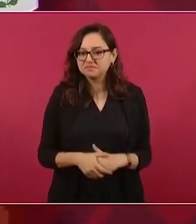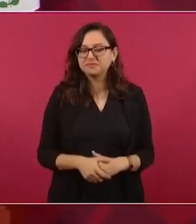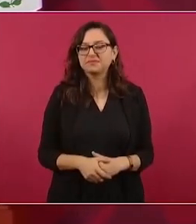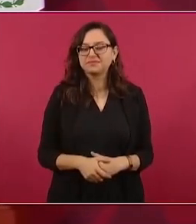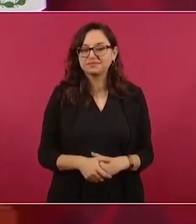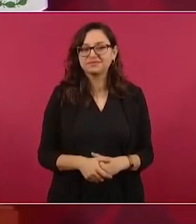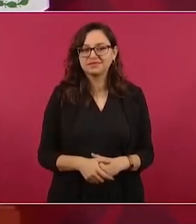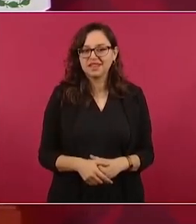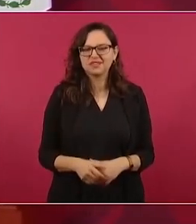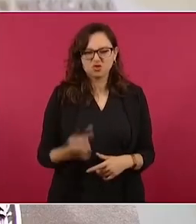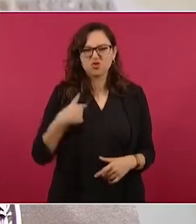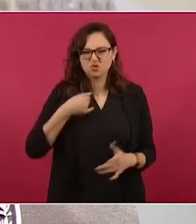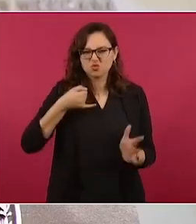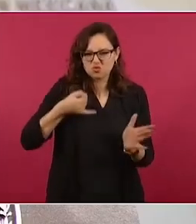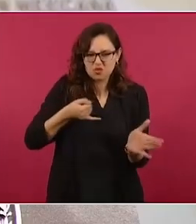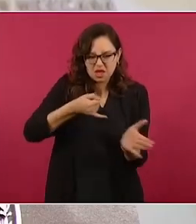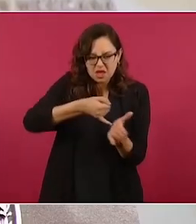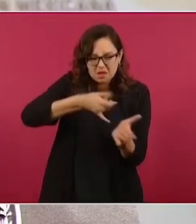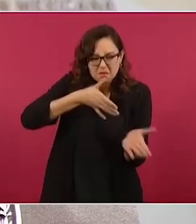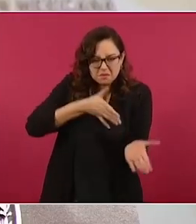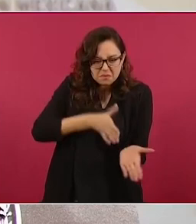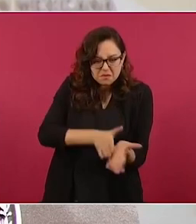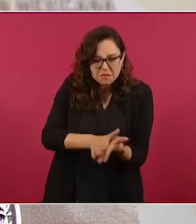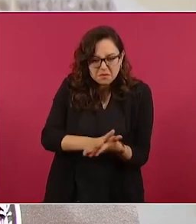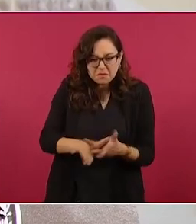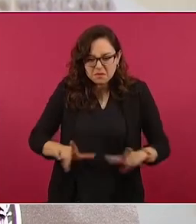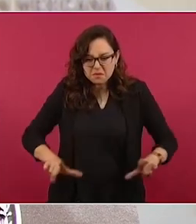Es para enmarcarlo.